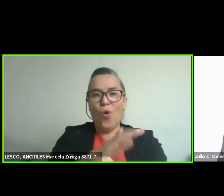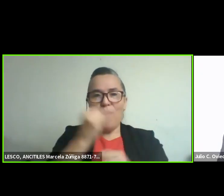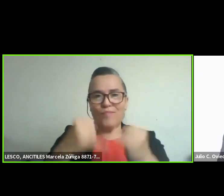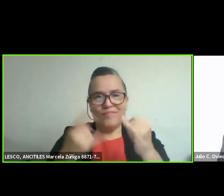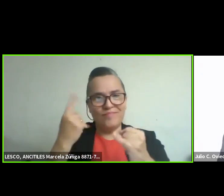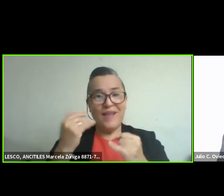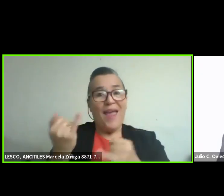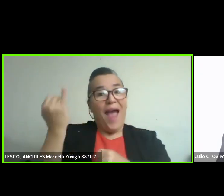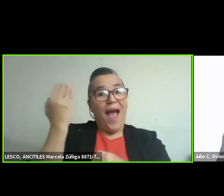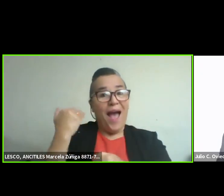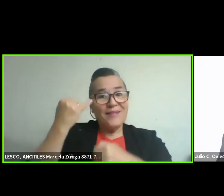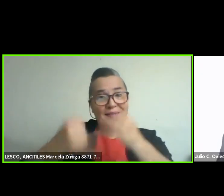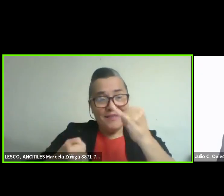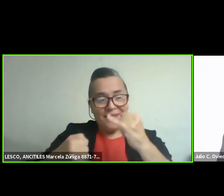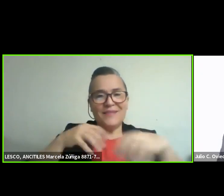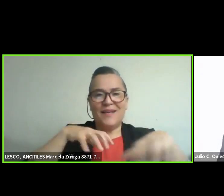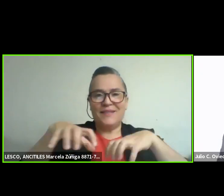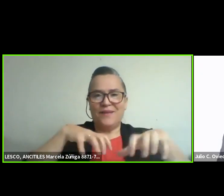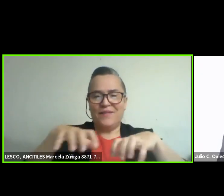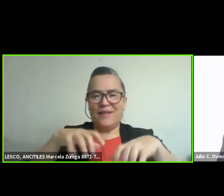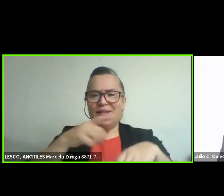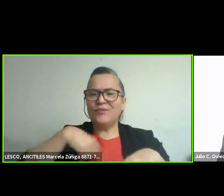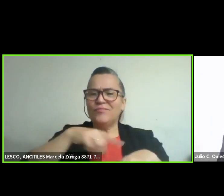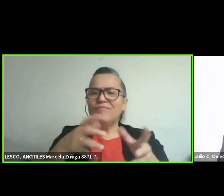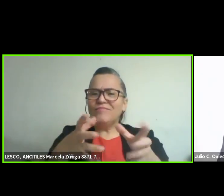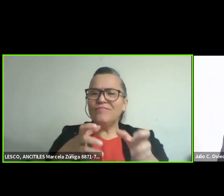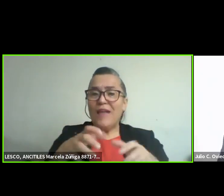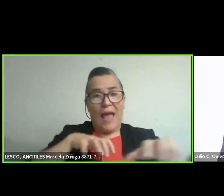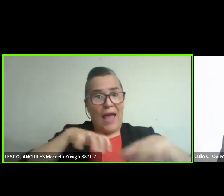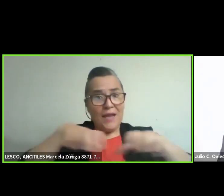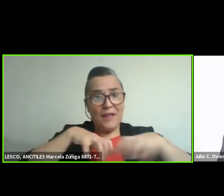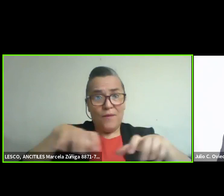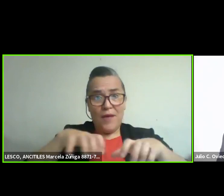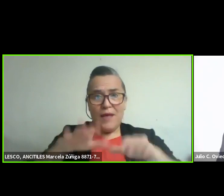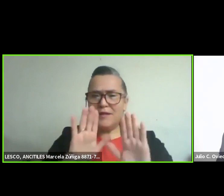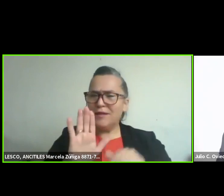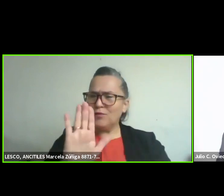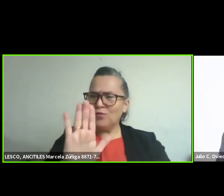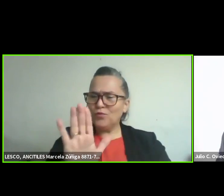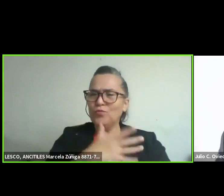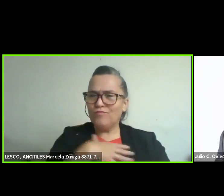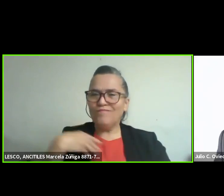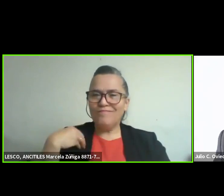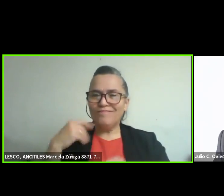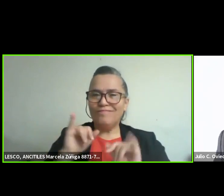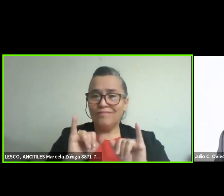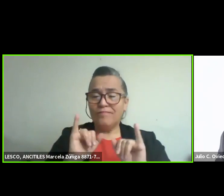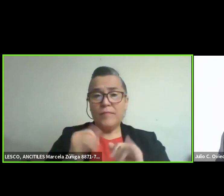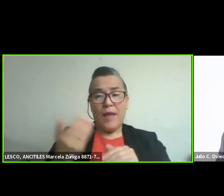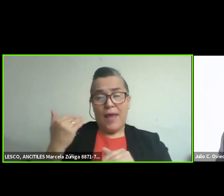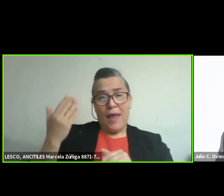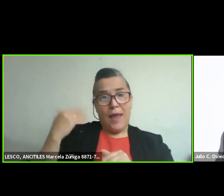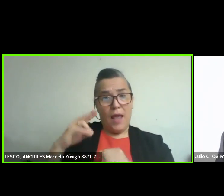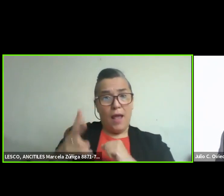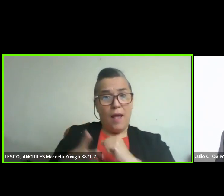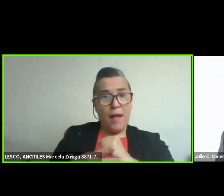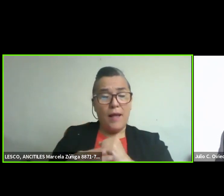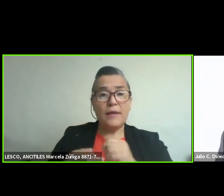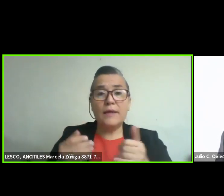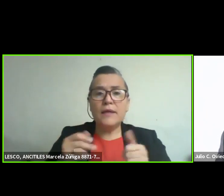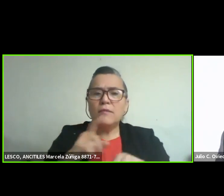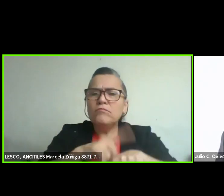esta actividad nuestro deseo es que las actividades que organizamos sean de su agrado comunicaciones anteriores y por razones de tiempo